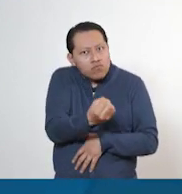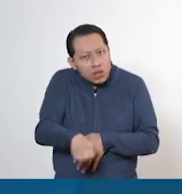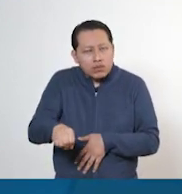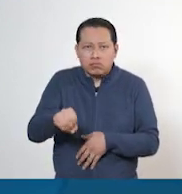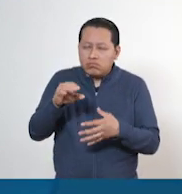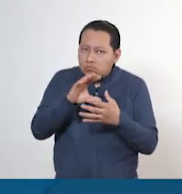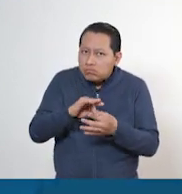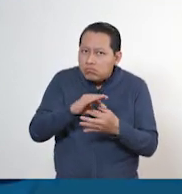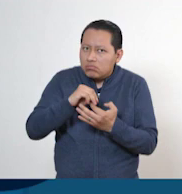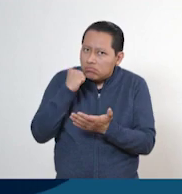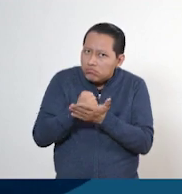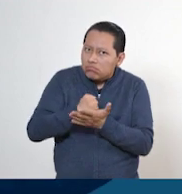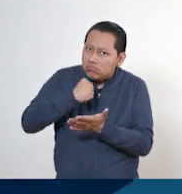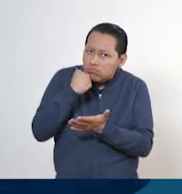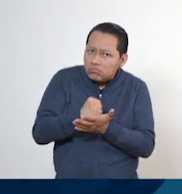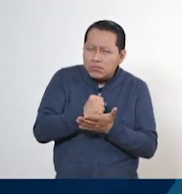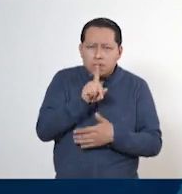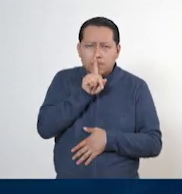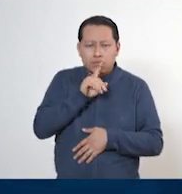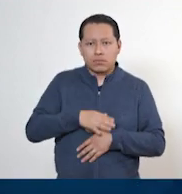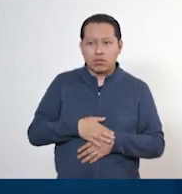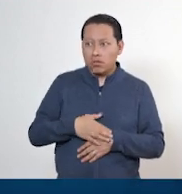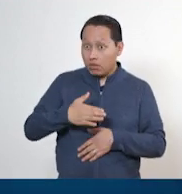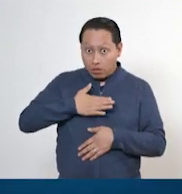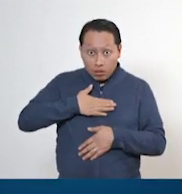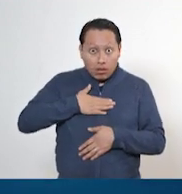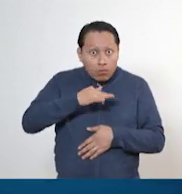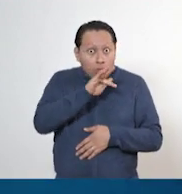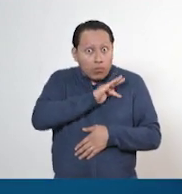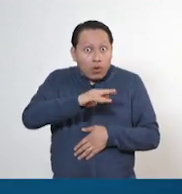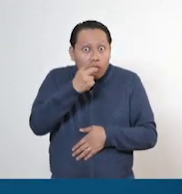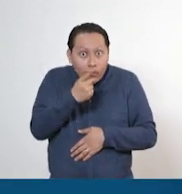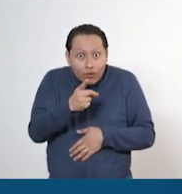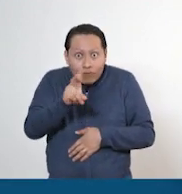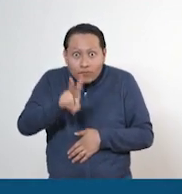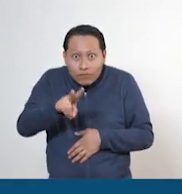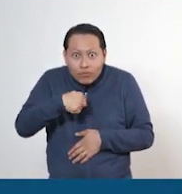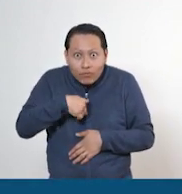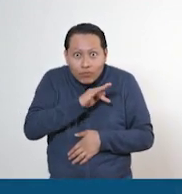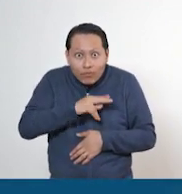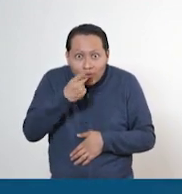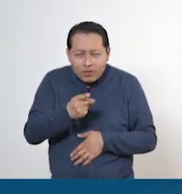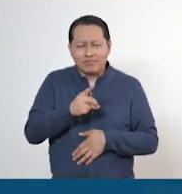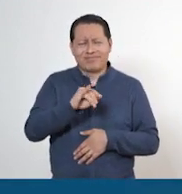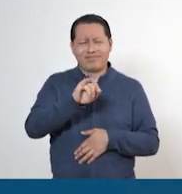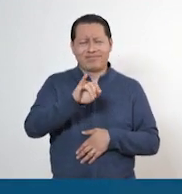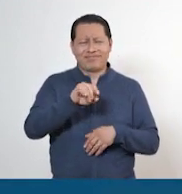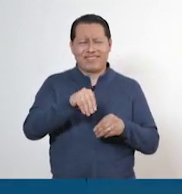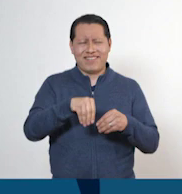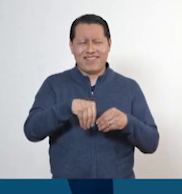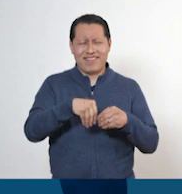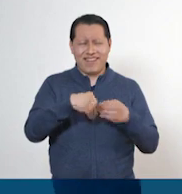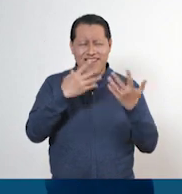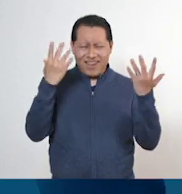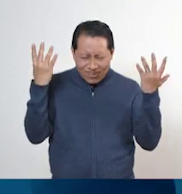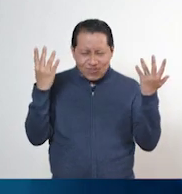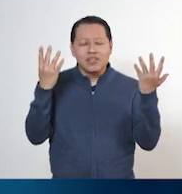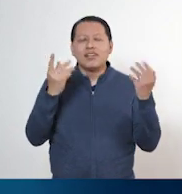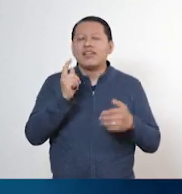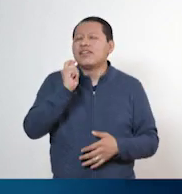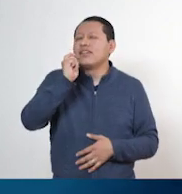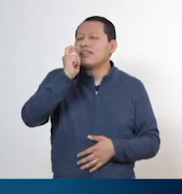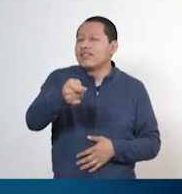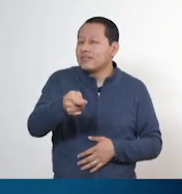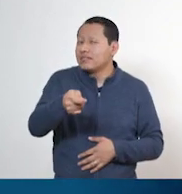otra cosa. ¿Yo puedo decir lo que pienso, don Leopoldo? ¡Claro, Cupertino! Oh. Aunque eso no quiere